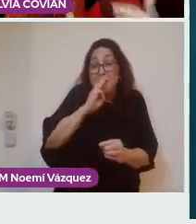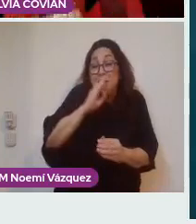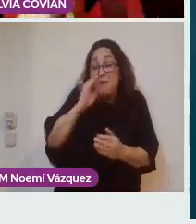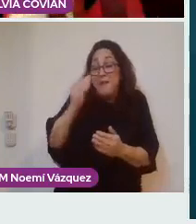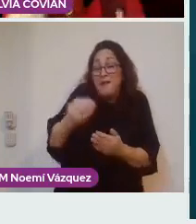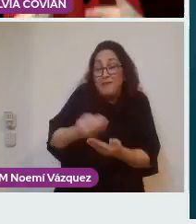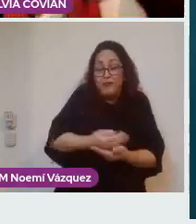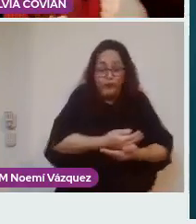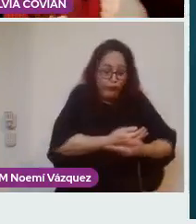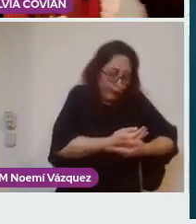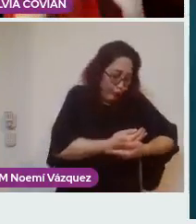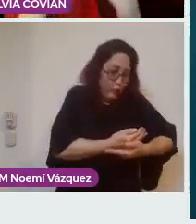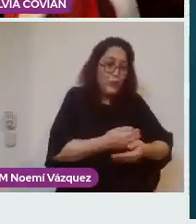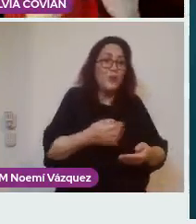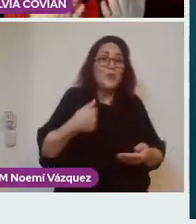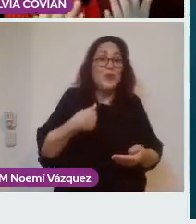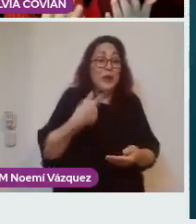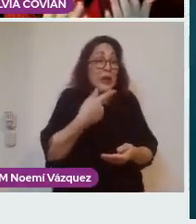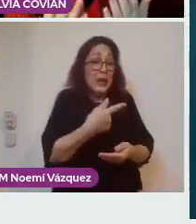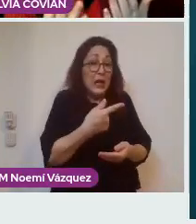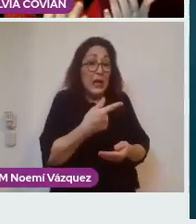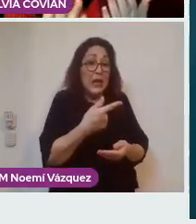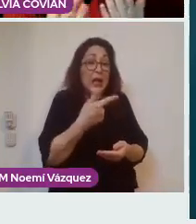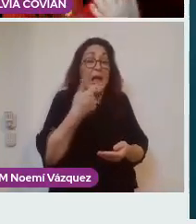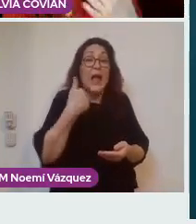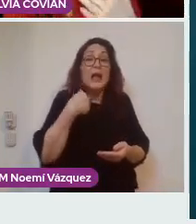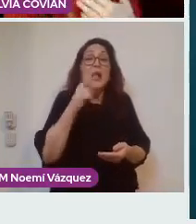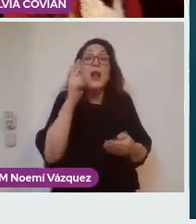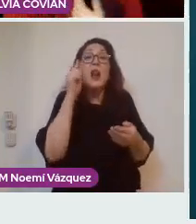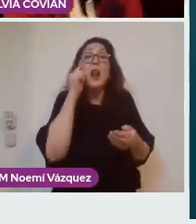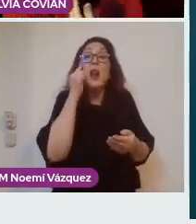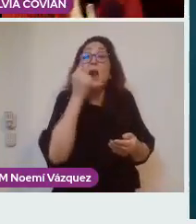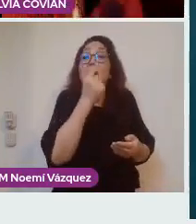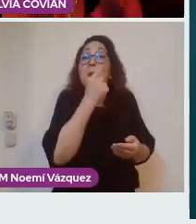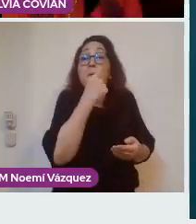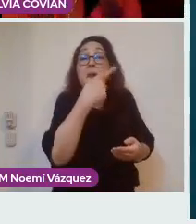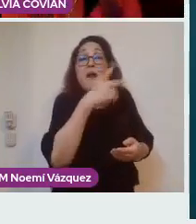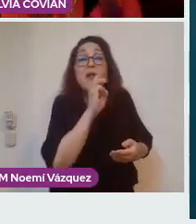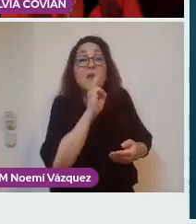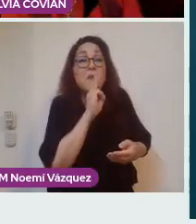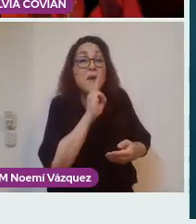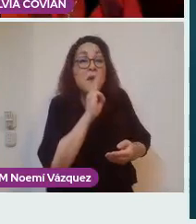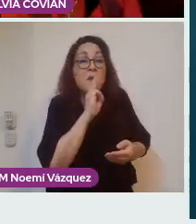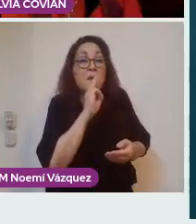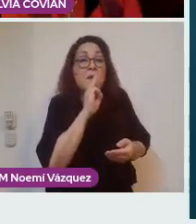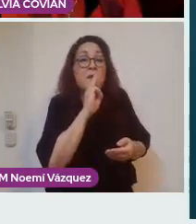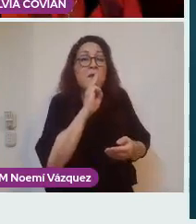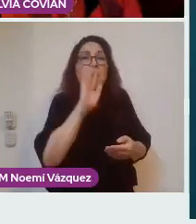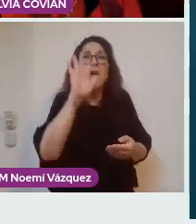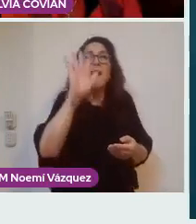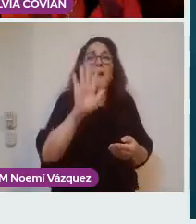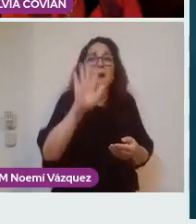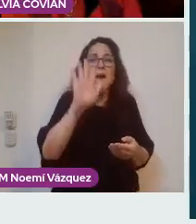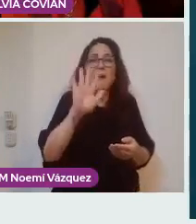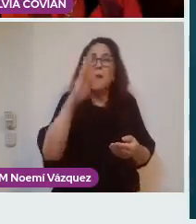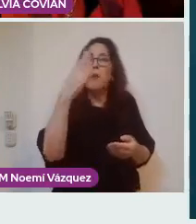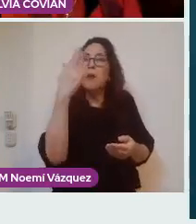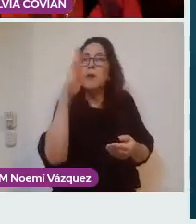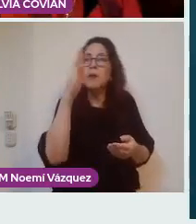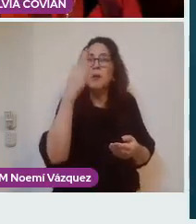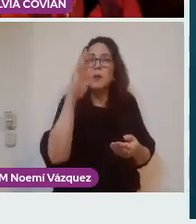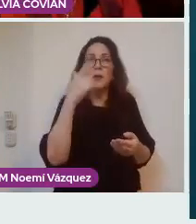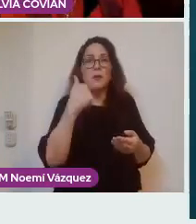mucha obsesividad, pensar constantemente en qué comer, cuándo, cómo, dónde, excederse sin que lo sorprendan a